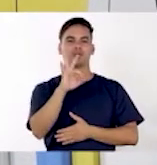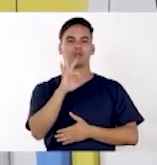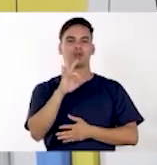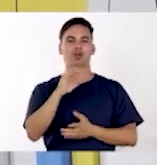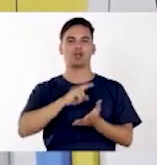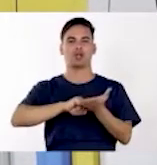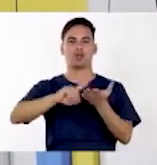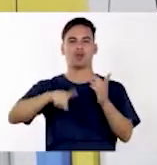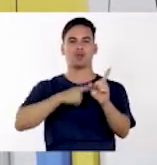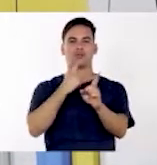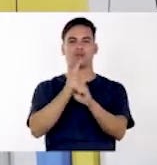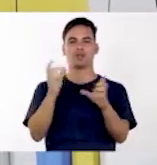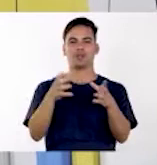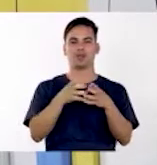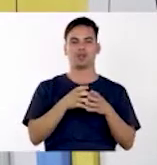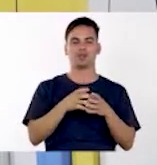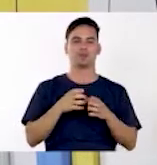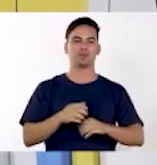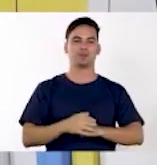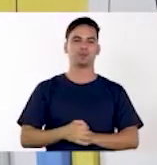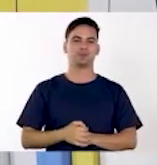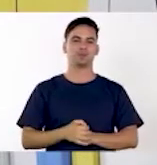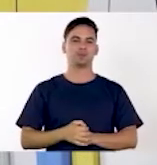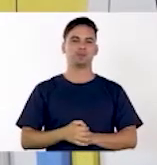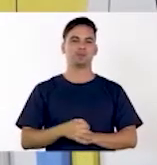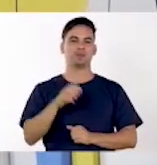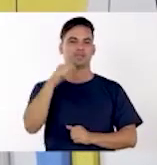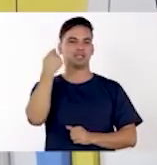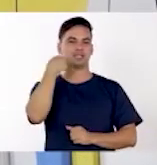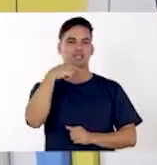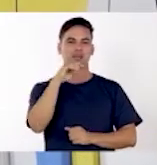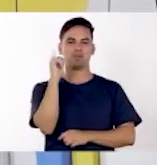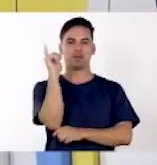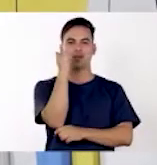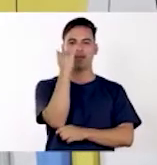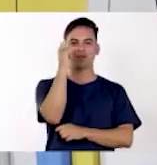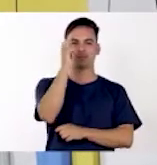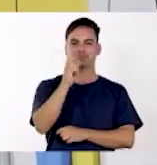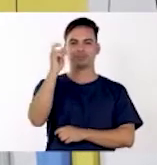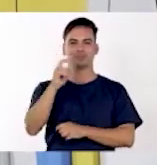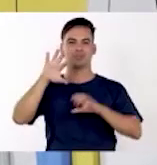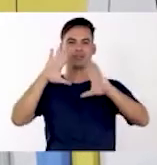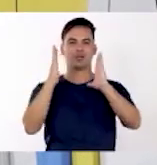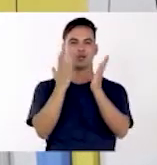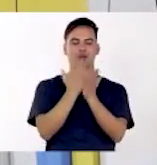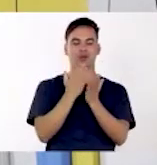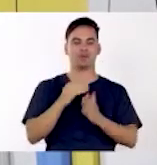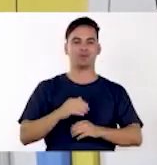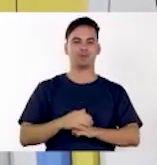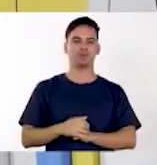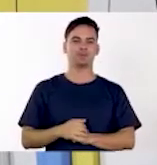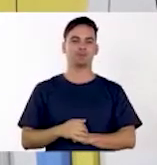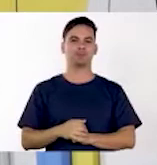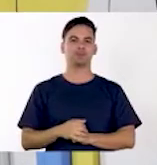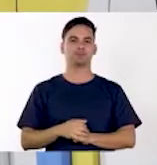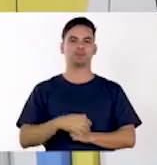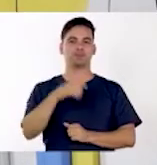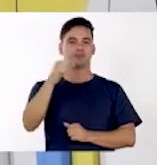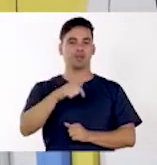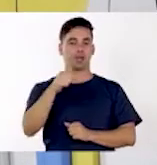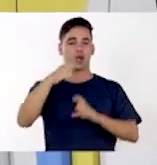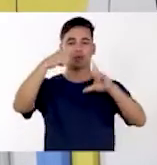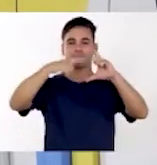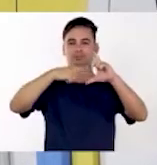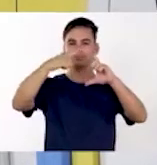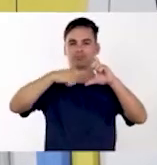por encuentro. Y con ese equipo de realización. Vamos a continuar con las